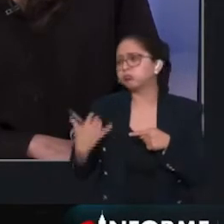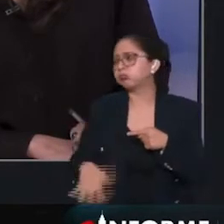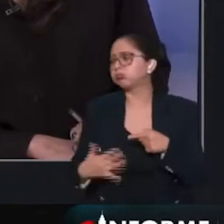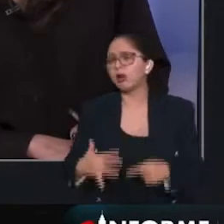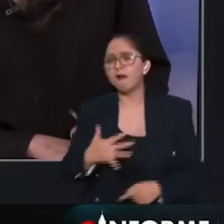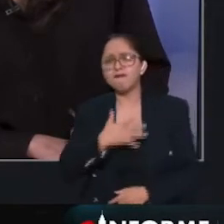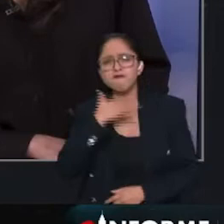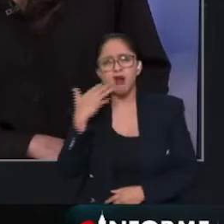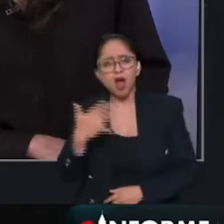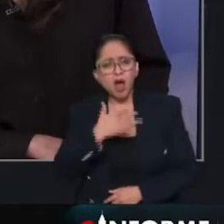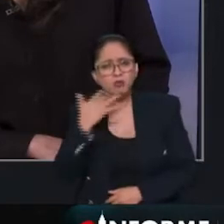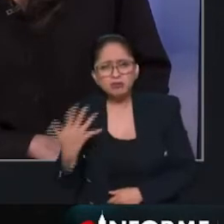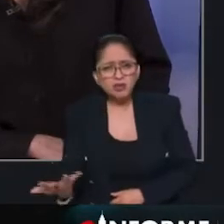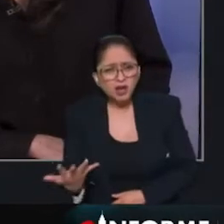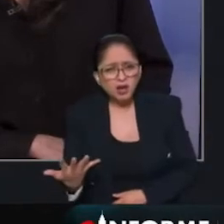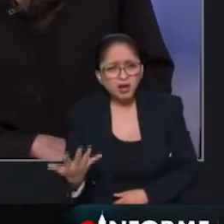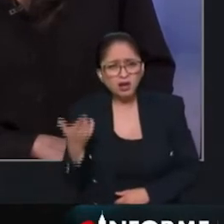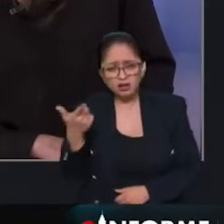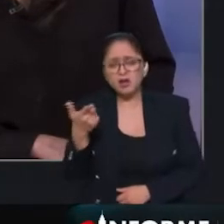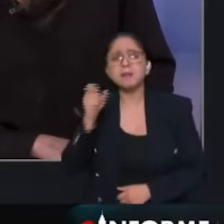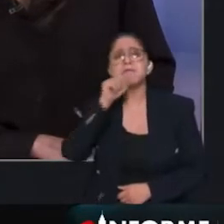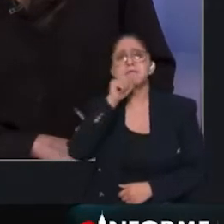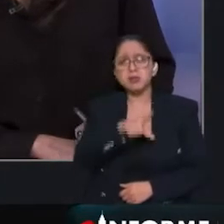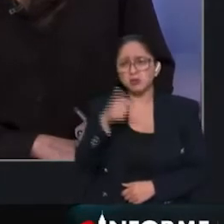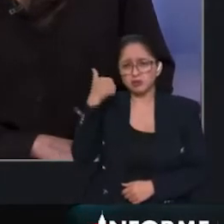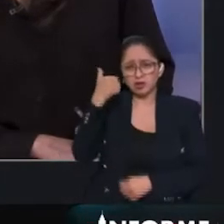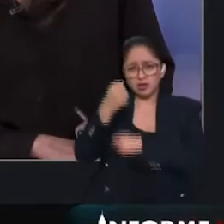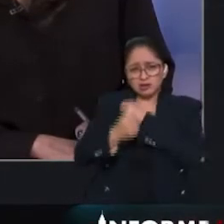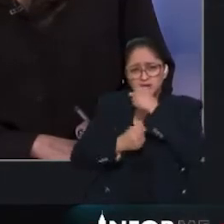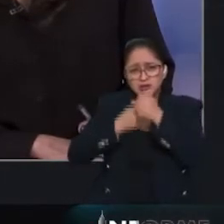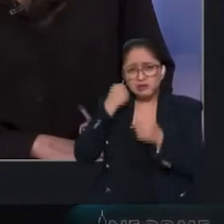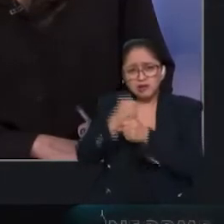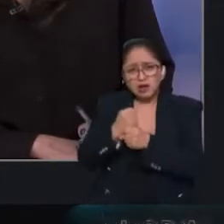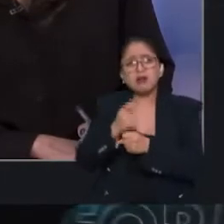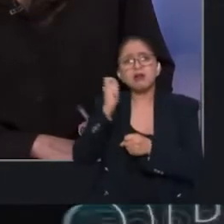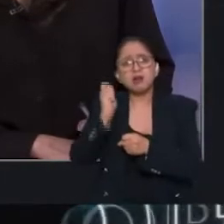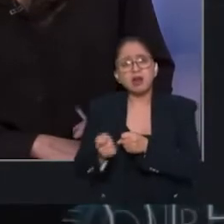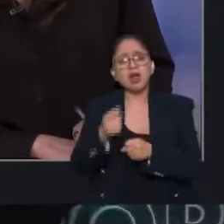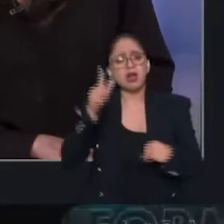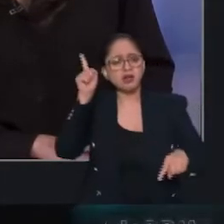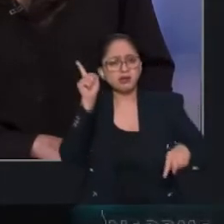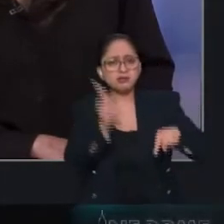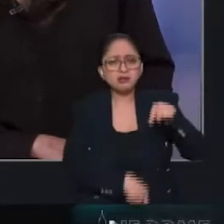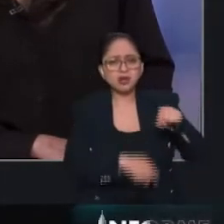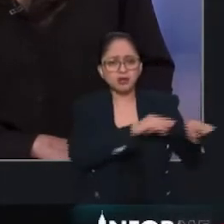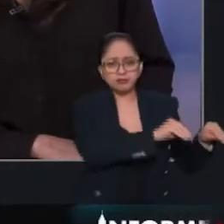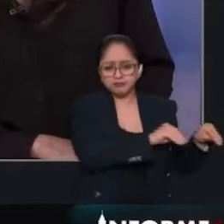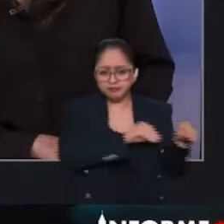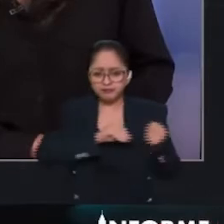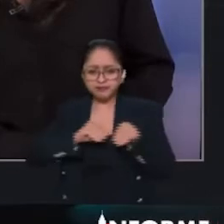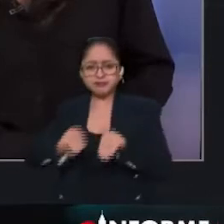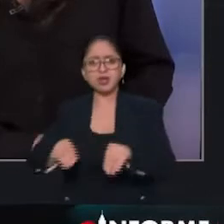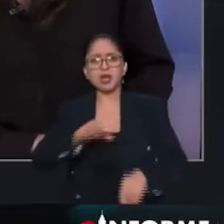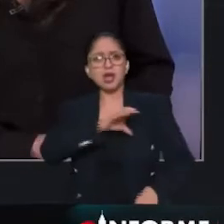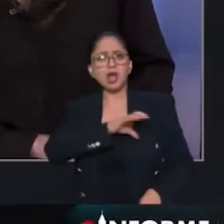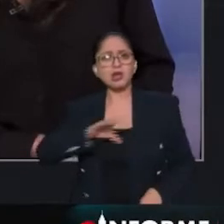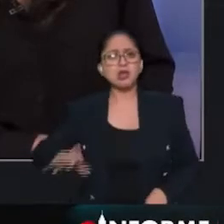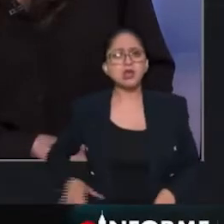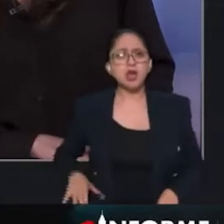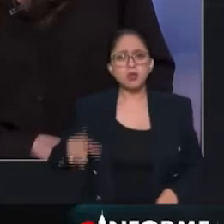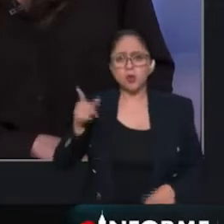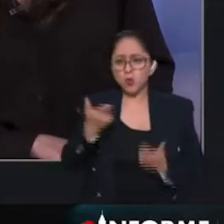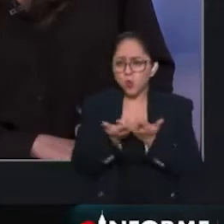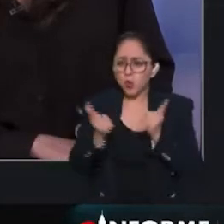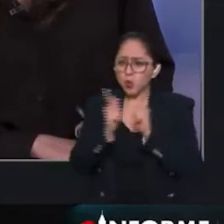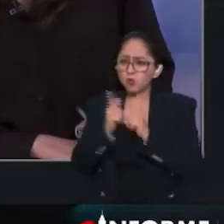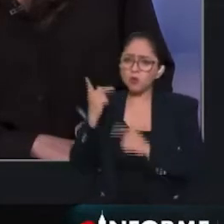puede olvidar que al final de que cerró su sexenio, haciendo un fraude electoral para imponer al candidato del PAN en la presidencia. Y